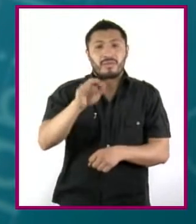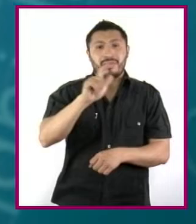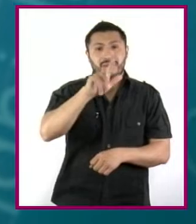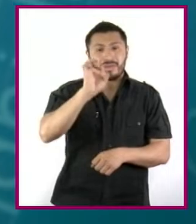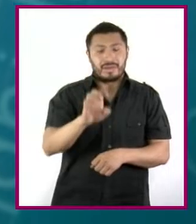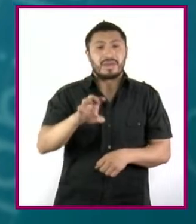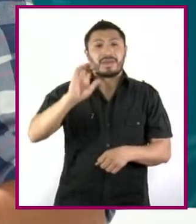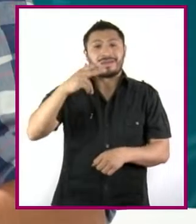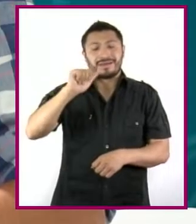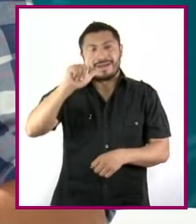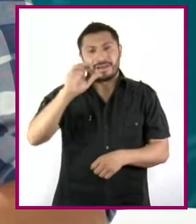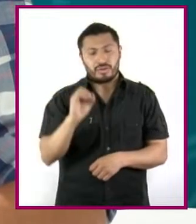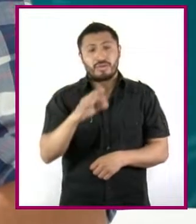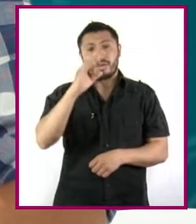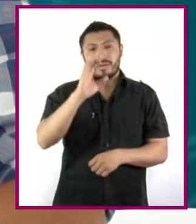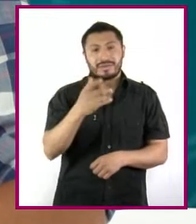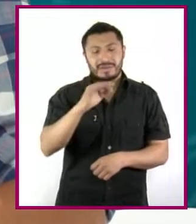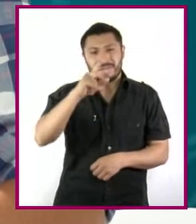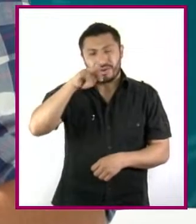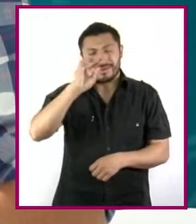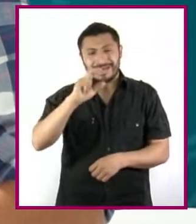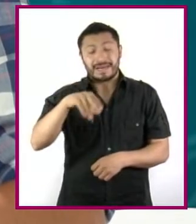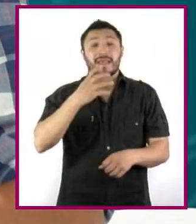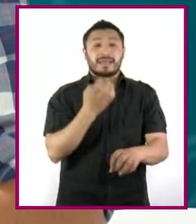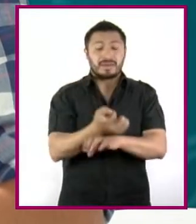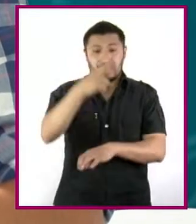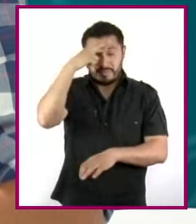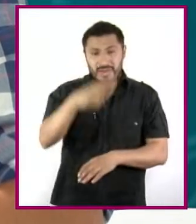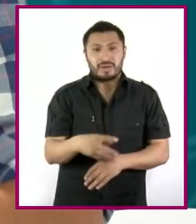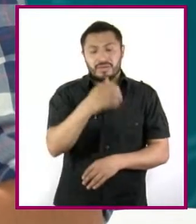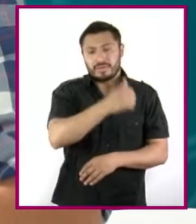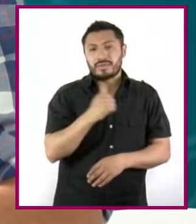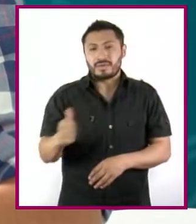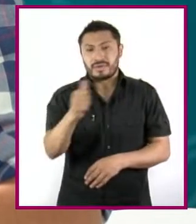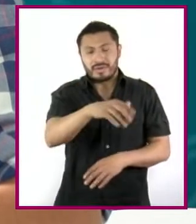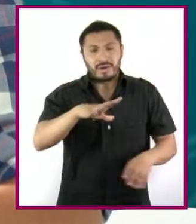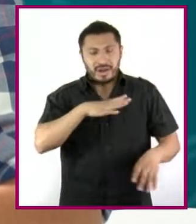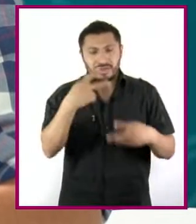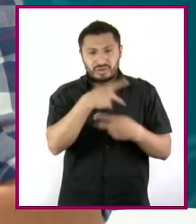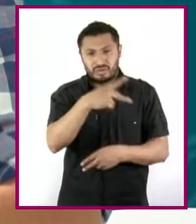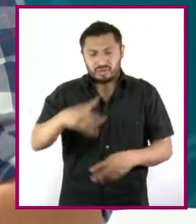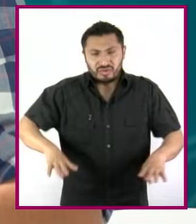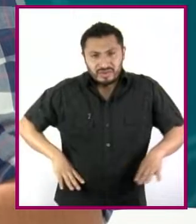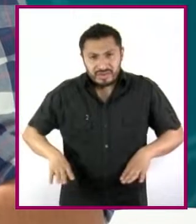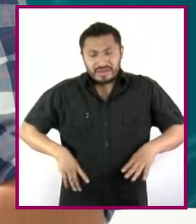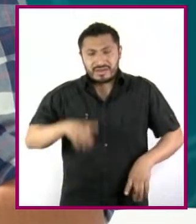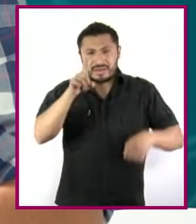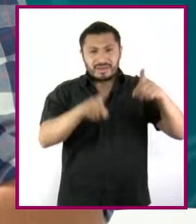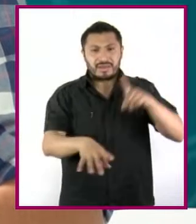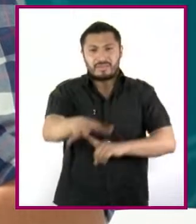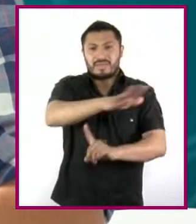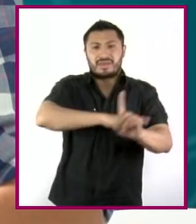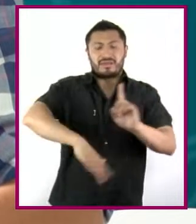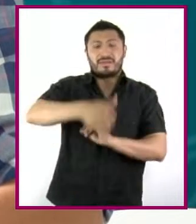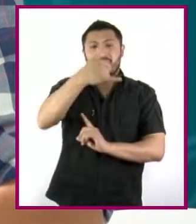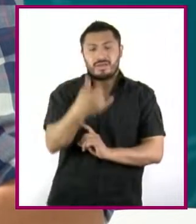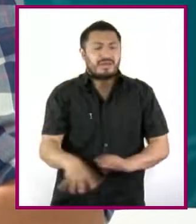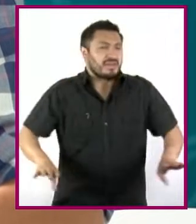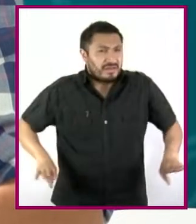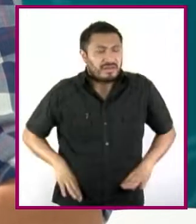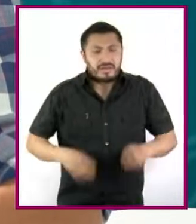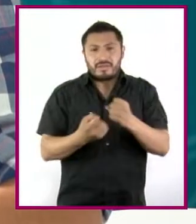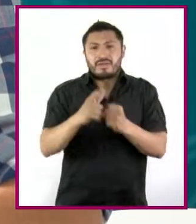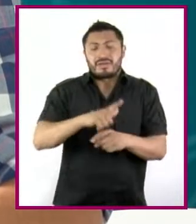en el Estado de México. Cada agrupación de autodefensa tiene sus propias características en función del contexto comunitario y de las condiciones